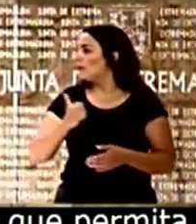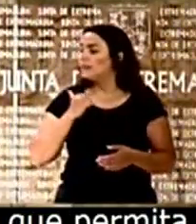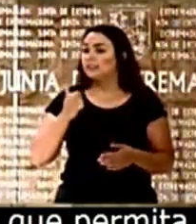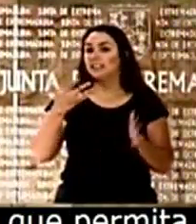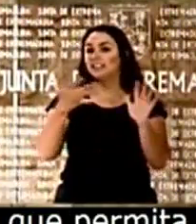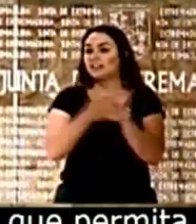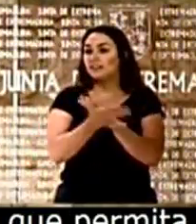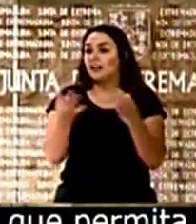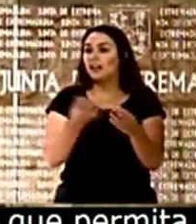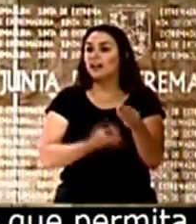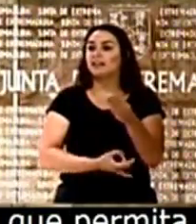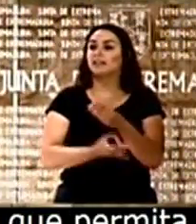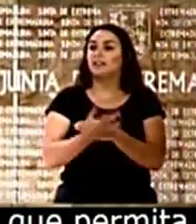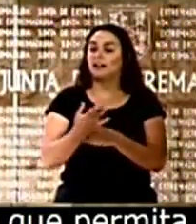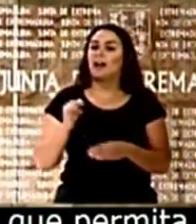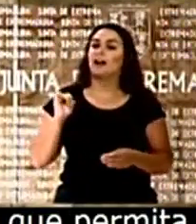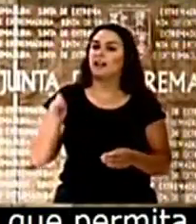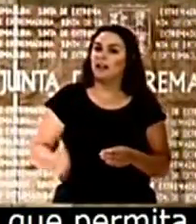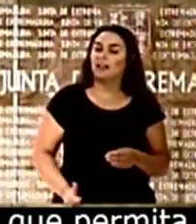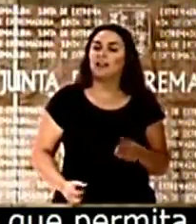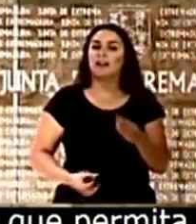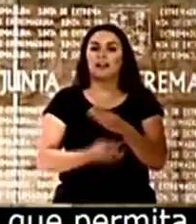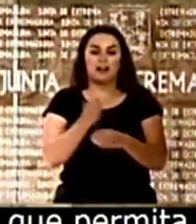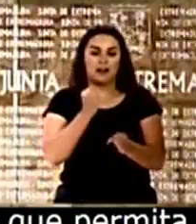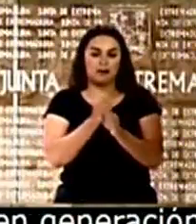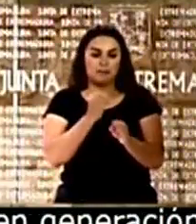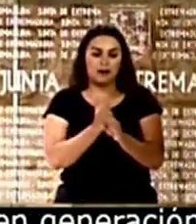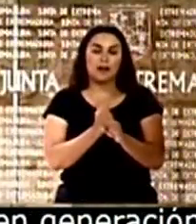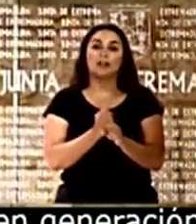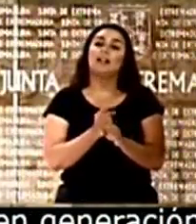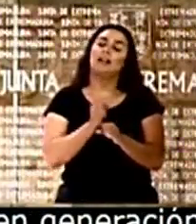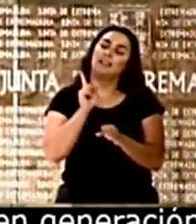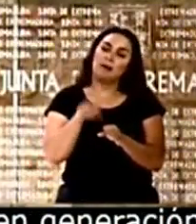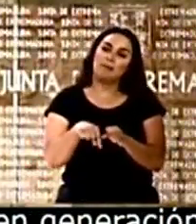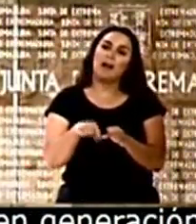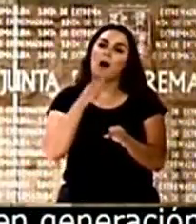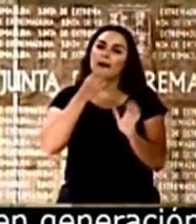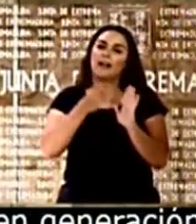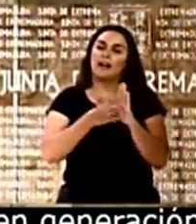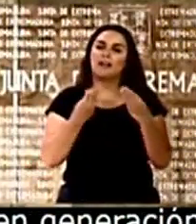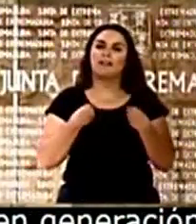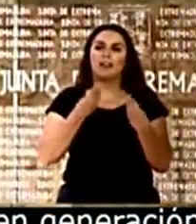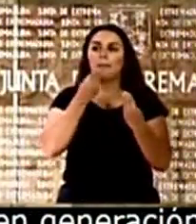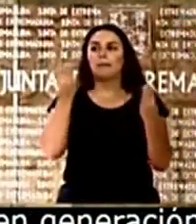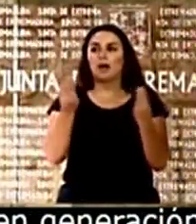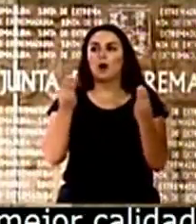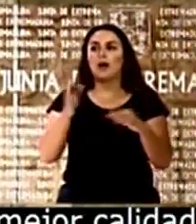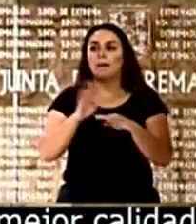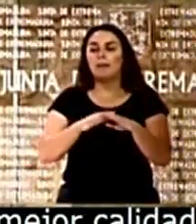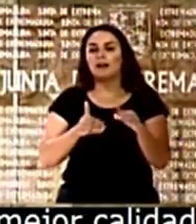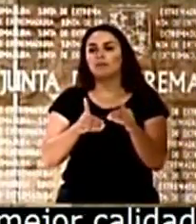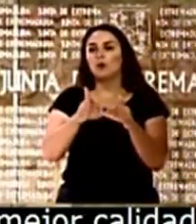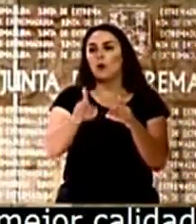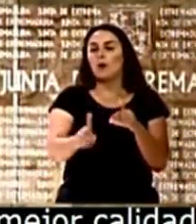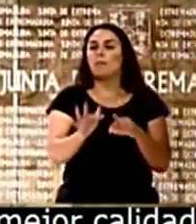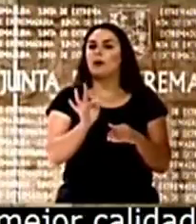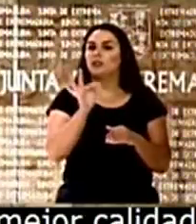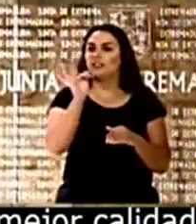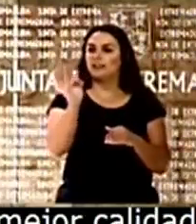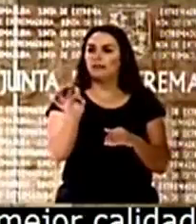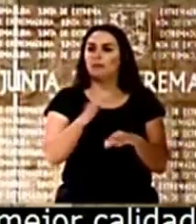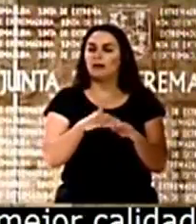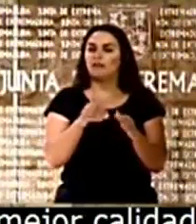signifiquen generación de riqueza, generación de empleo y, por tanto, una mejor calidad de vida y una proyección positiva